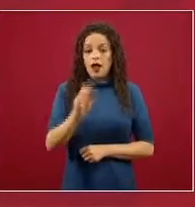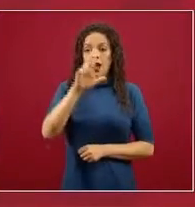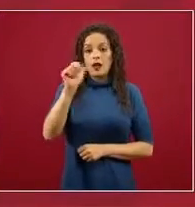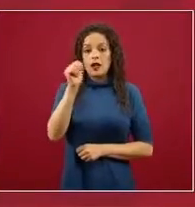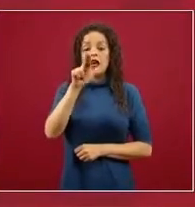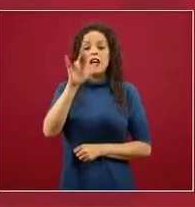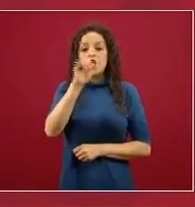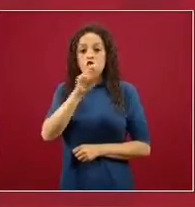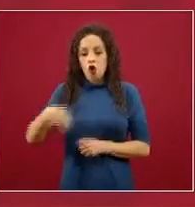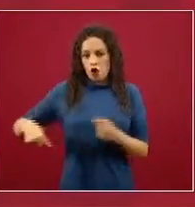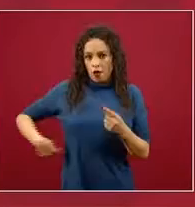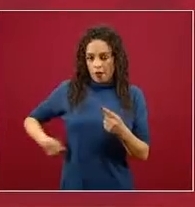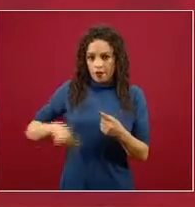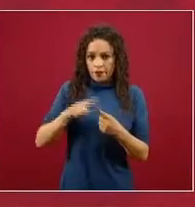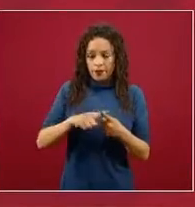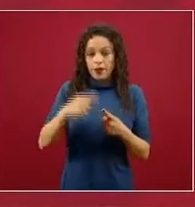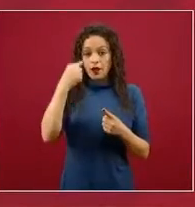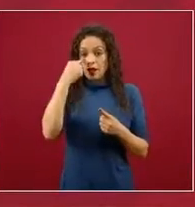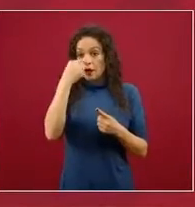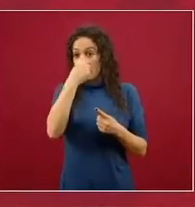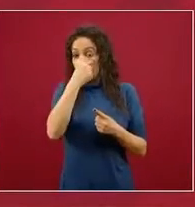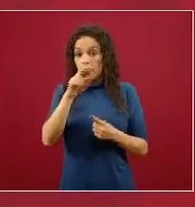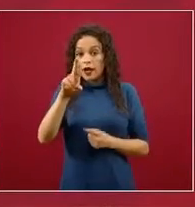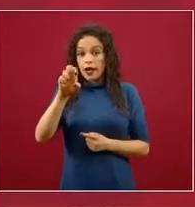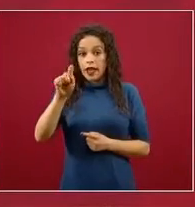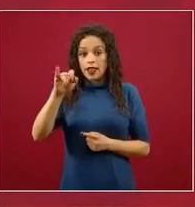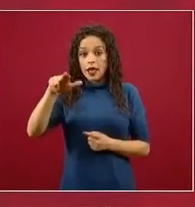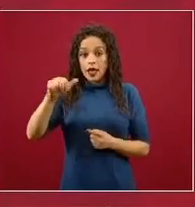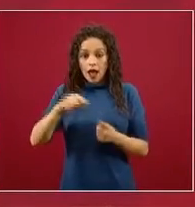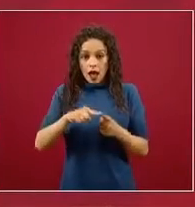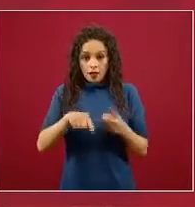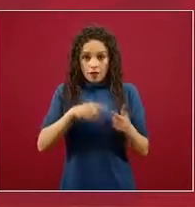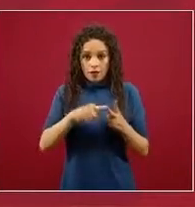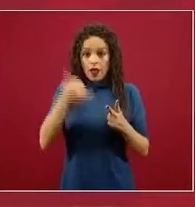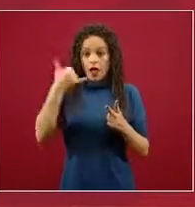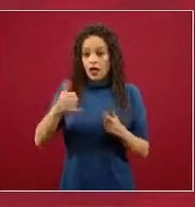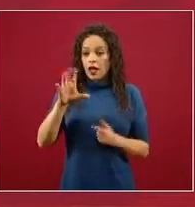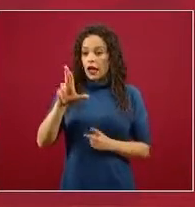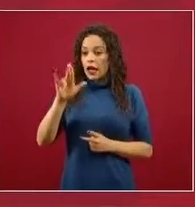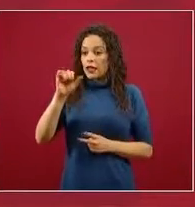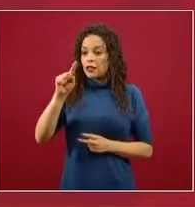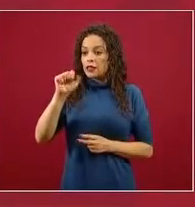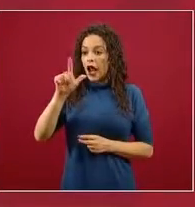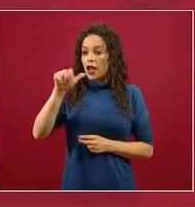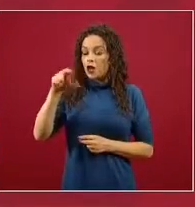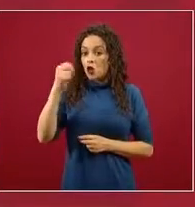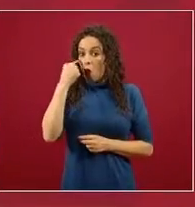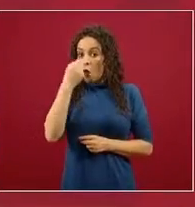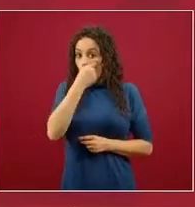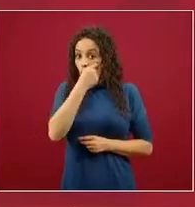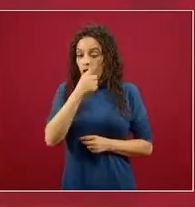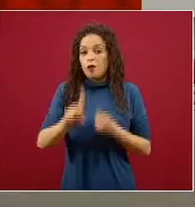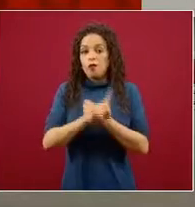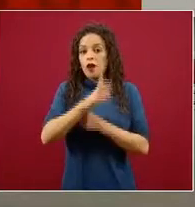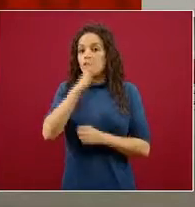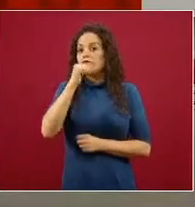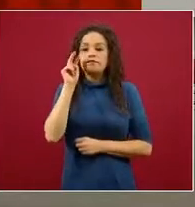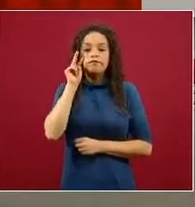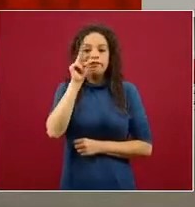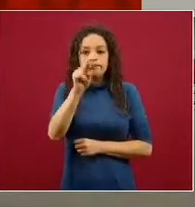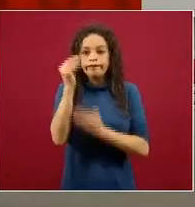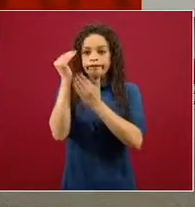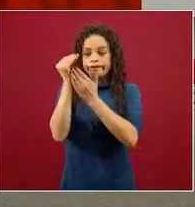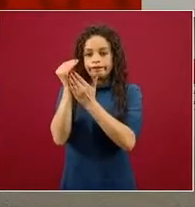retina, los ojos y también el cristalino, es decir, afecta la vista y